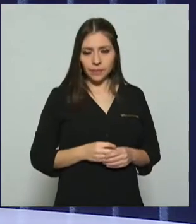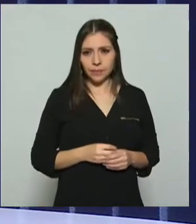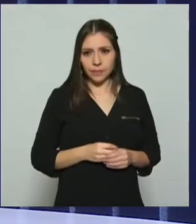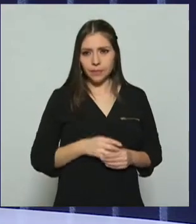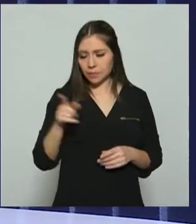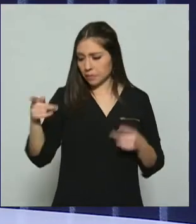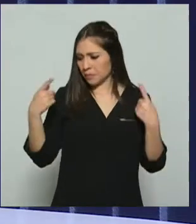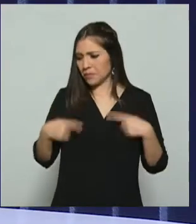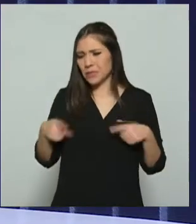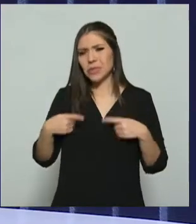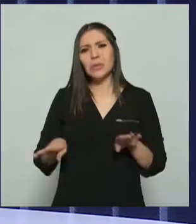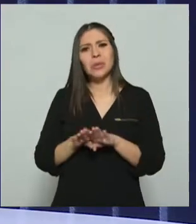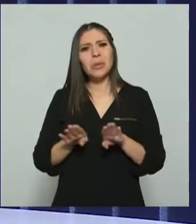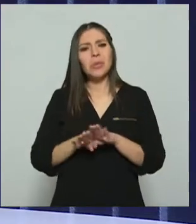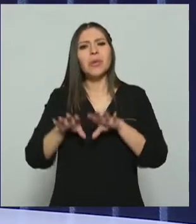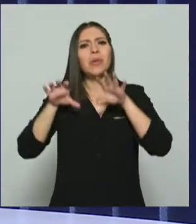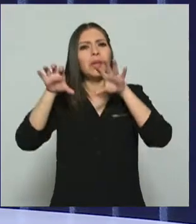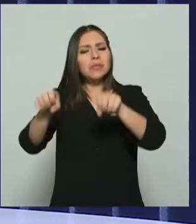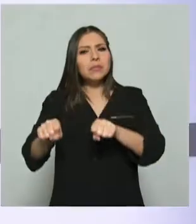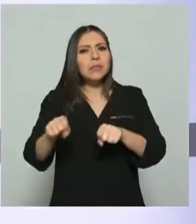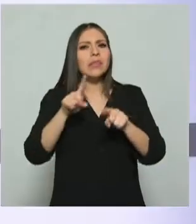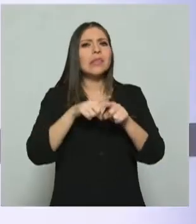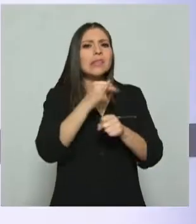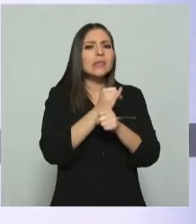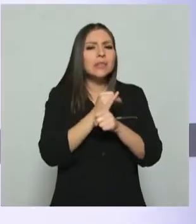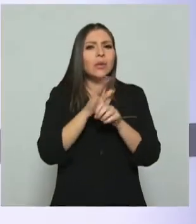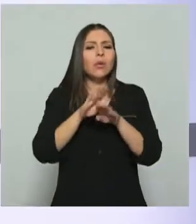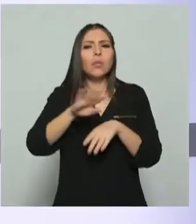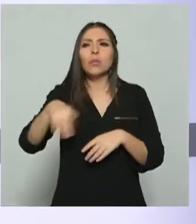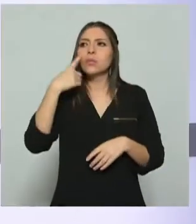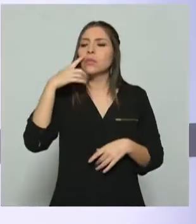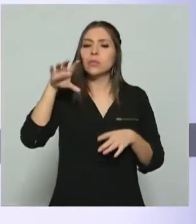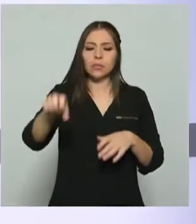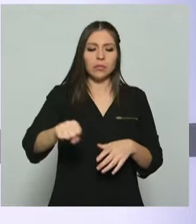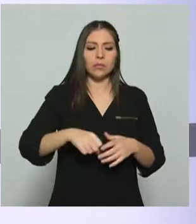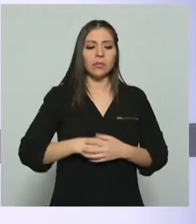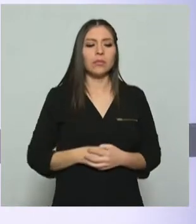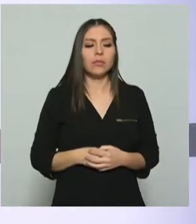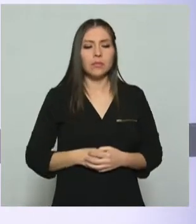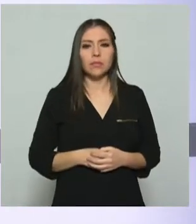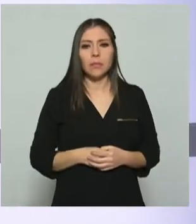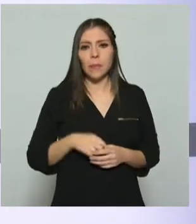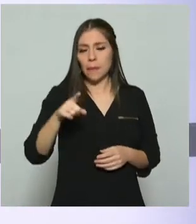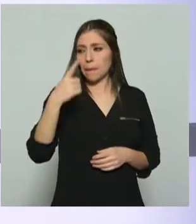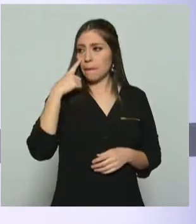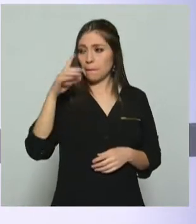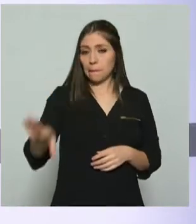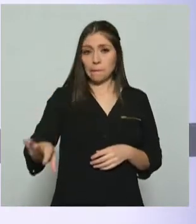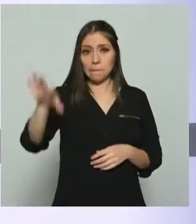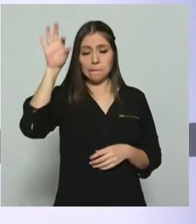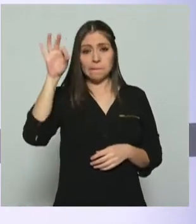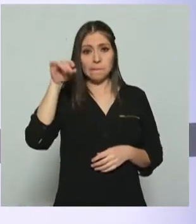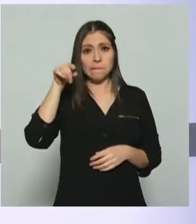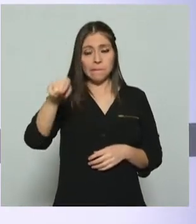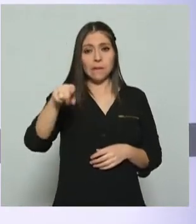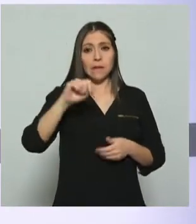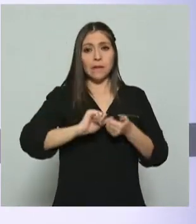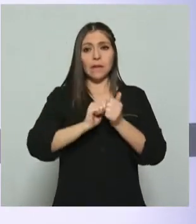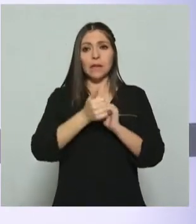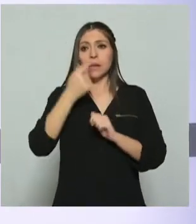las autoridades lo cazaron? Lo encuentran en flagrancia. Justamente por eso es tan rápido